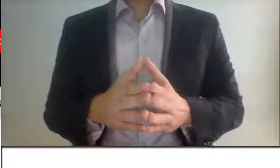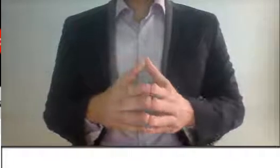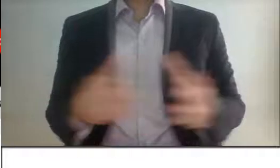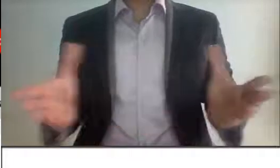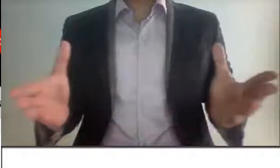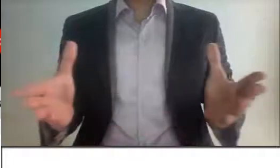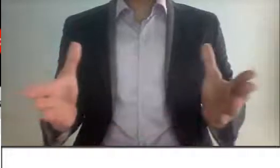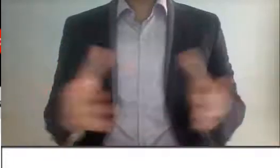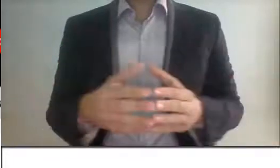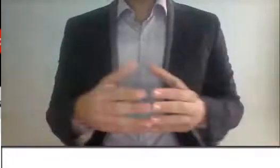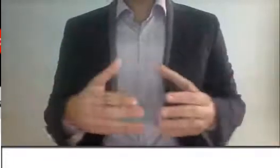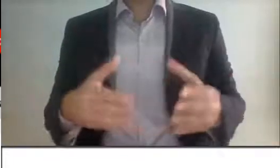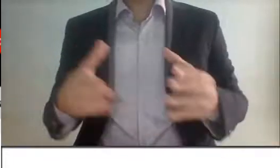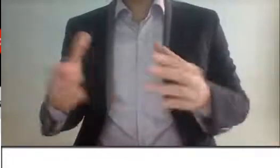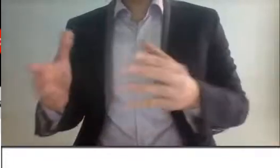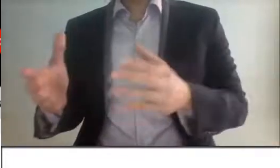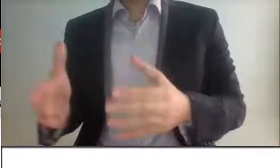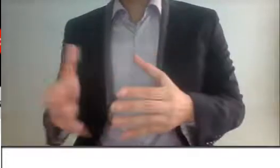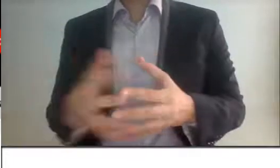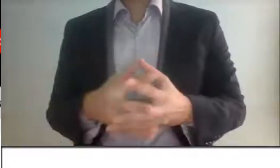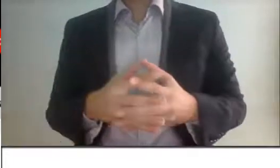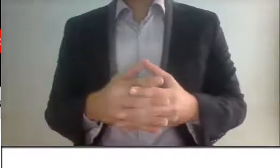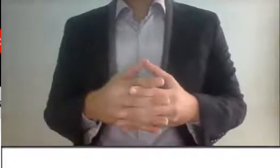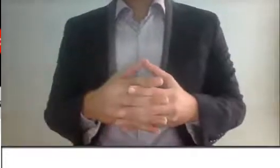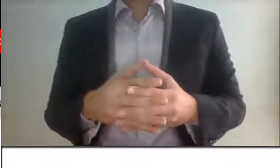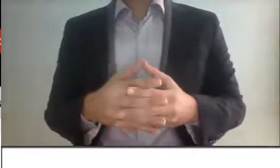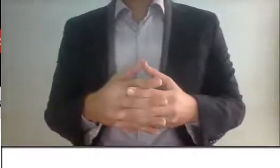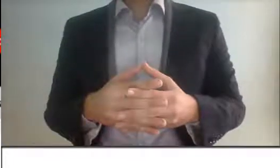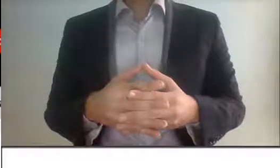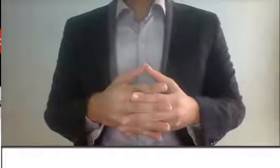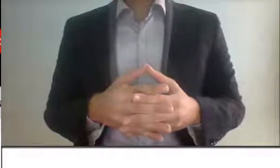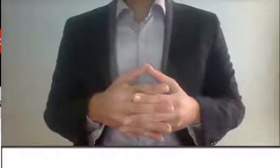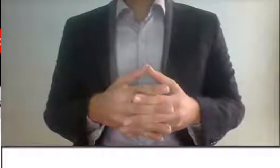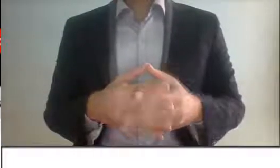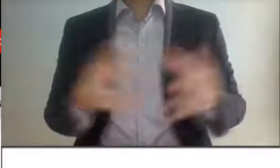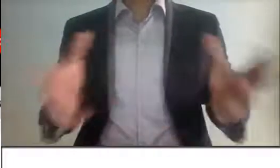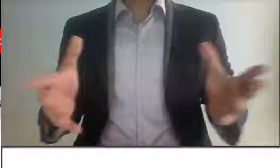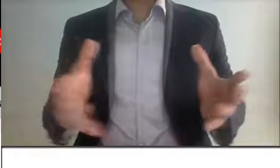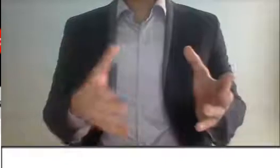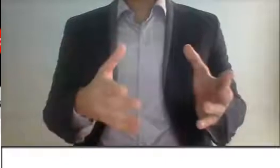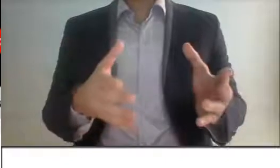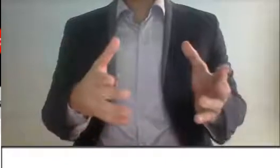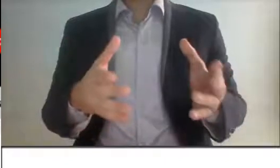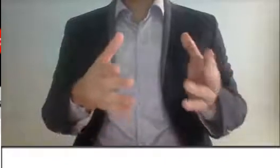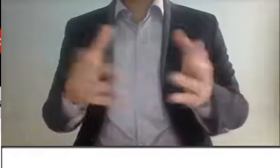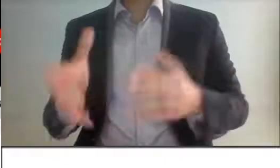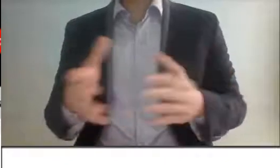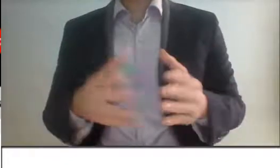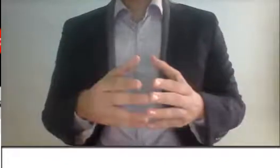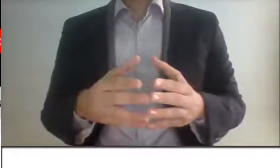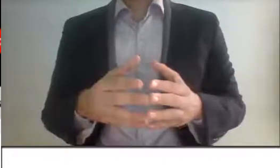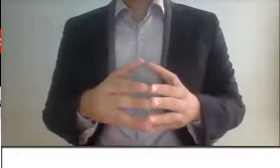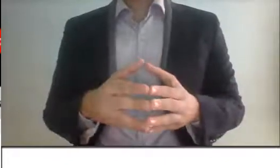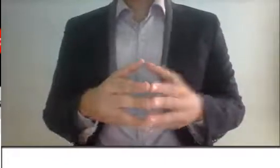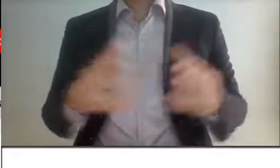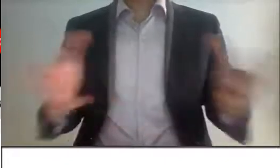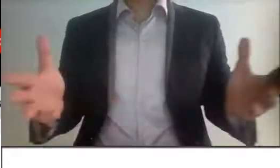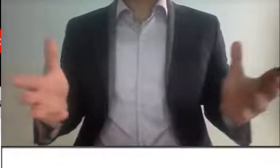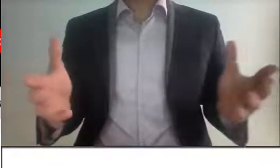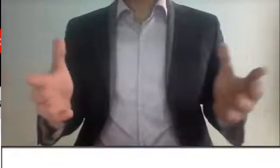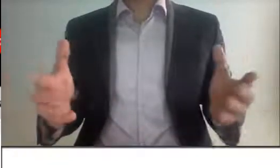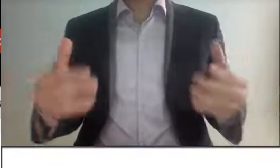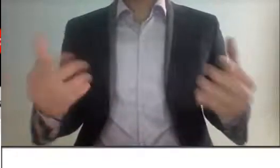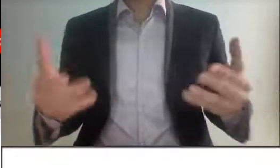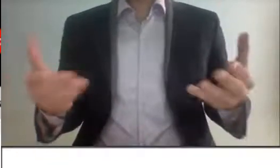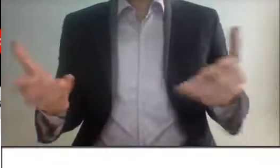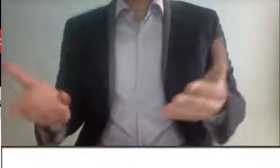tiene respaldo de la gente. Eso es lo importante, que tiene justamente el respaldo de una gran mayoría, la cual le permite hacer este tipo de cosas, descubrir los actos de